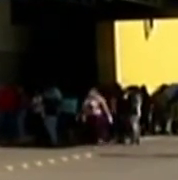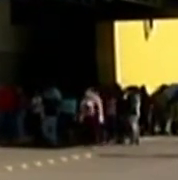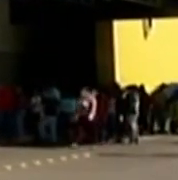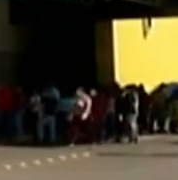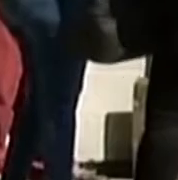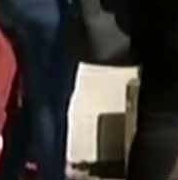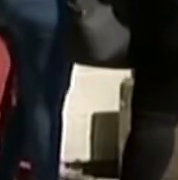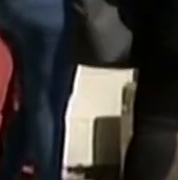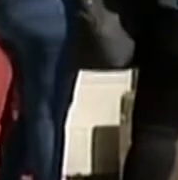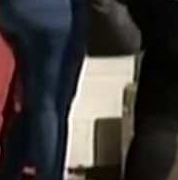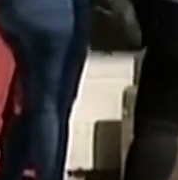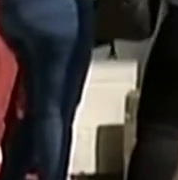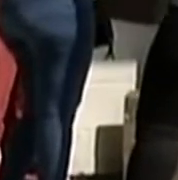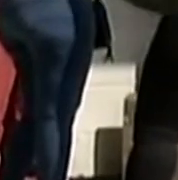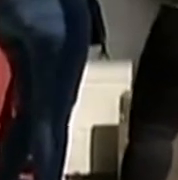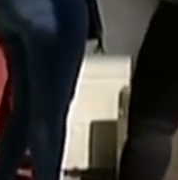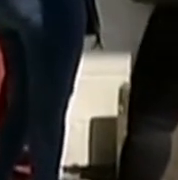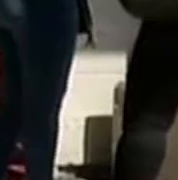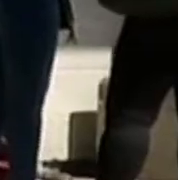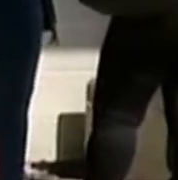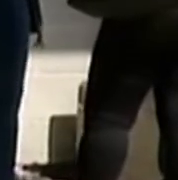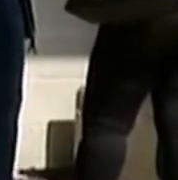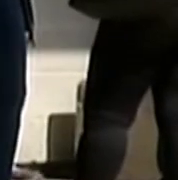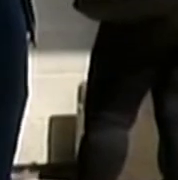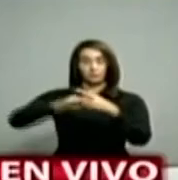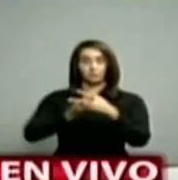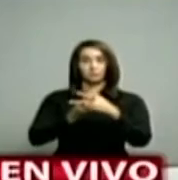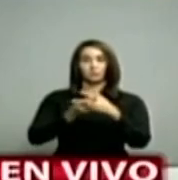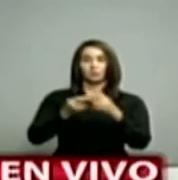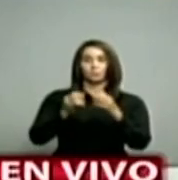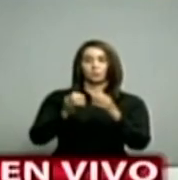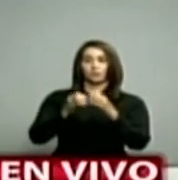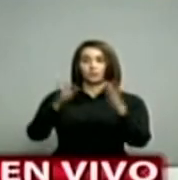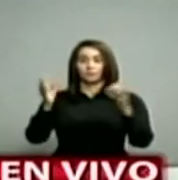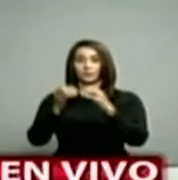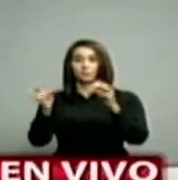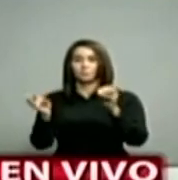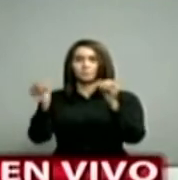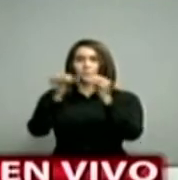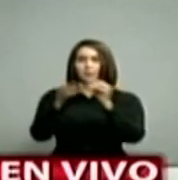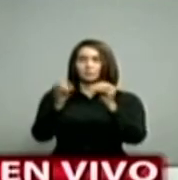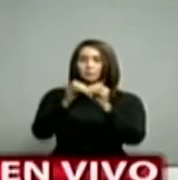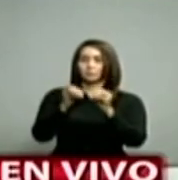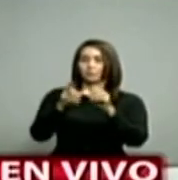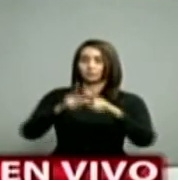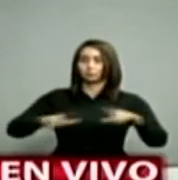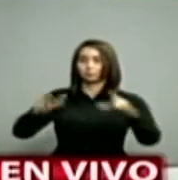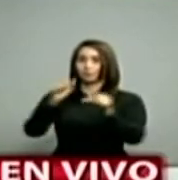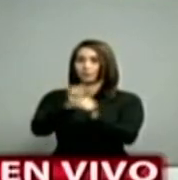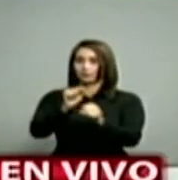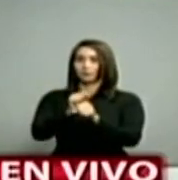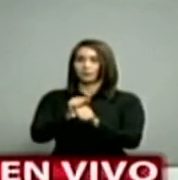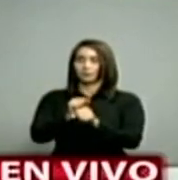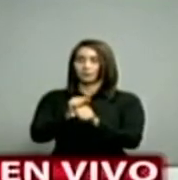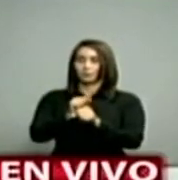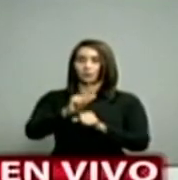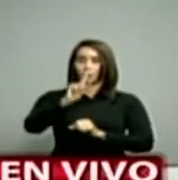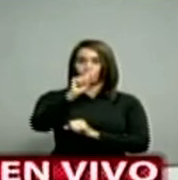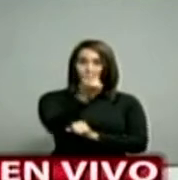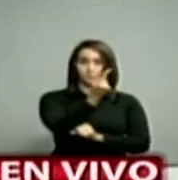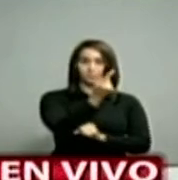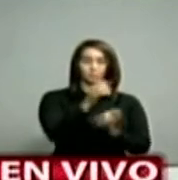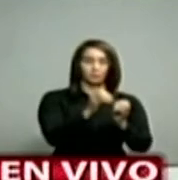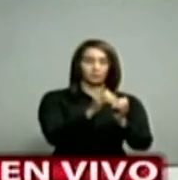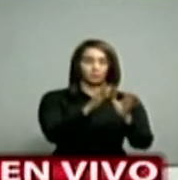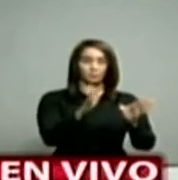segunda fase de la desescalada económica que inicia este miércoles nos ha ido bien en la fase uno de apertura